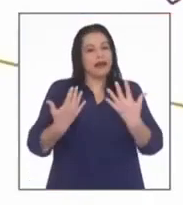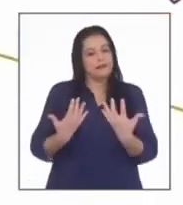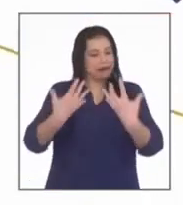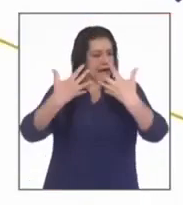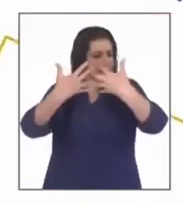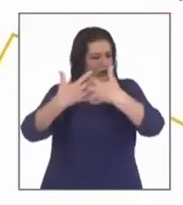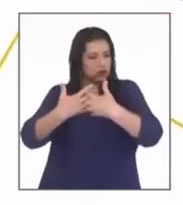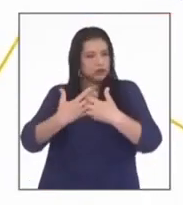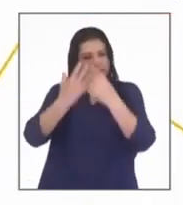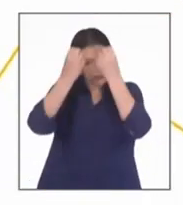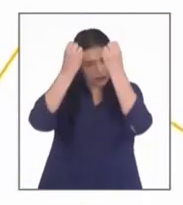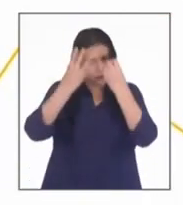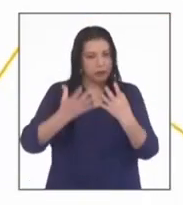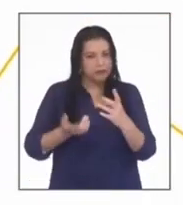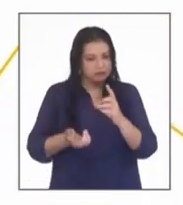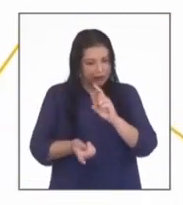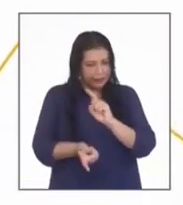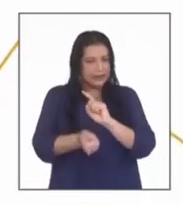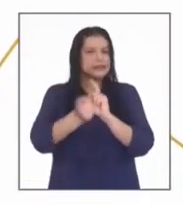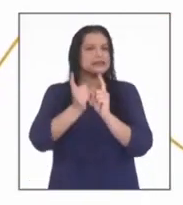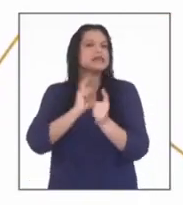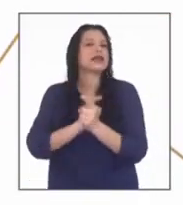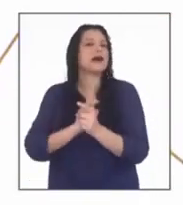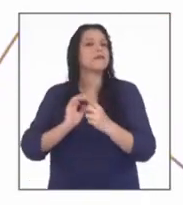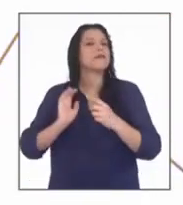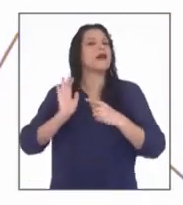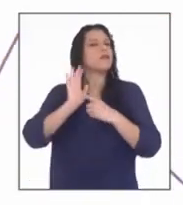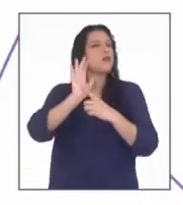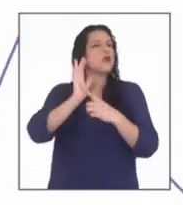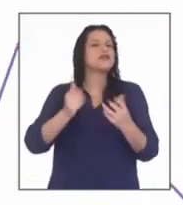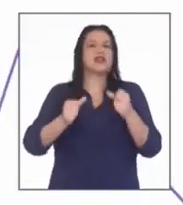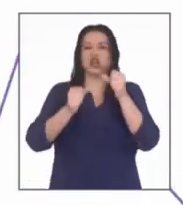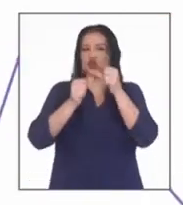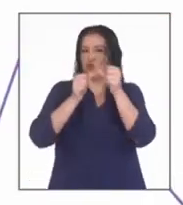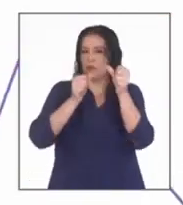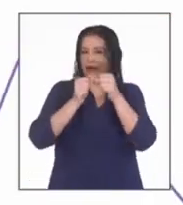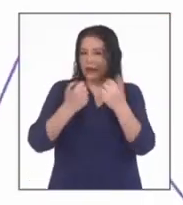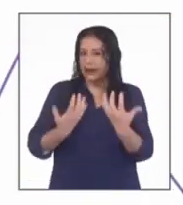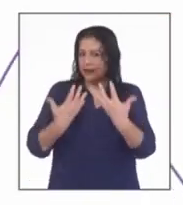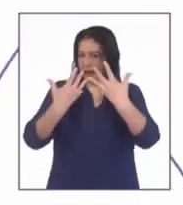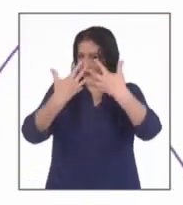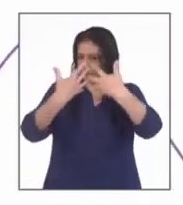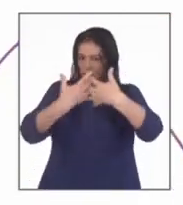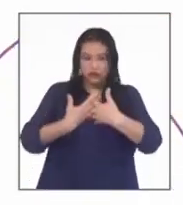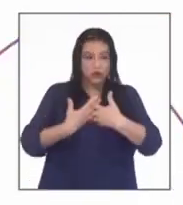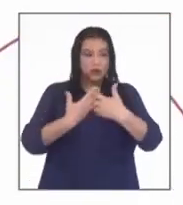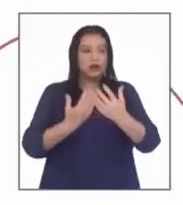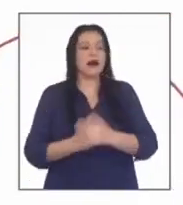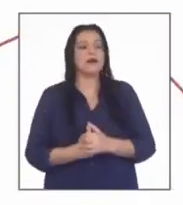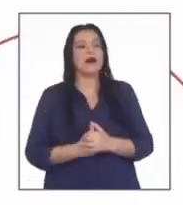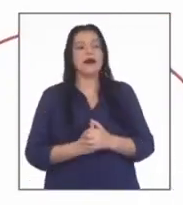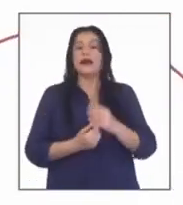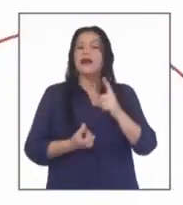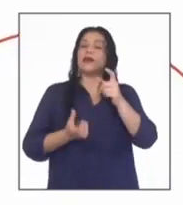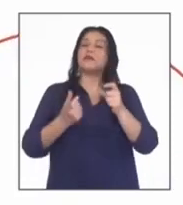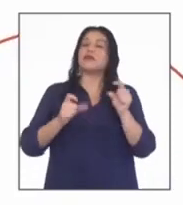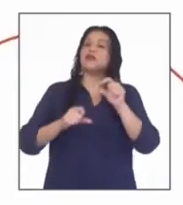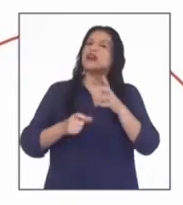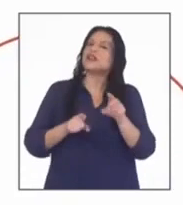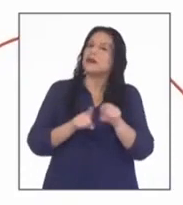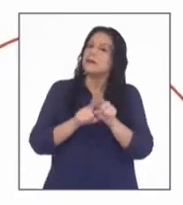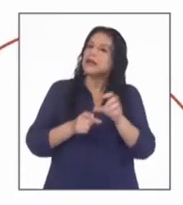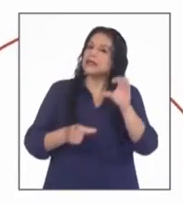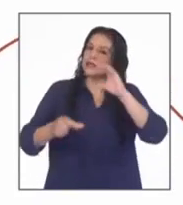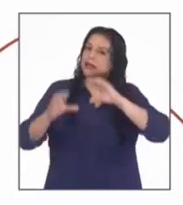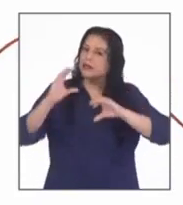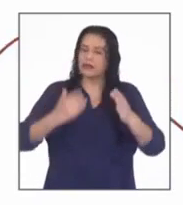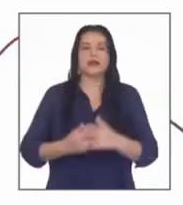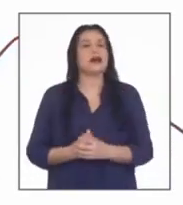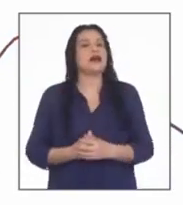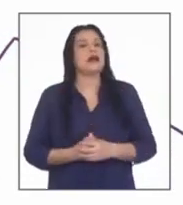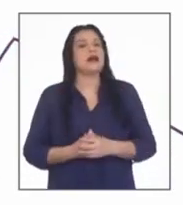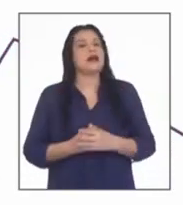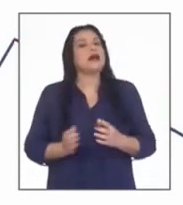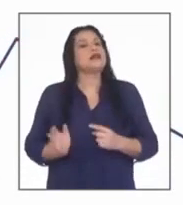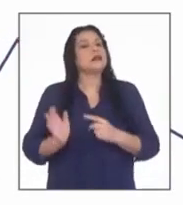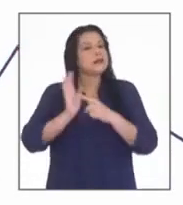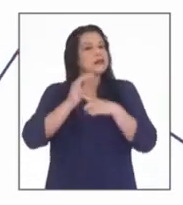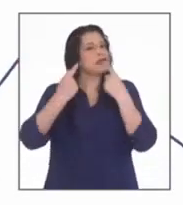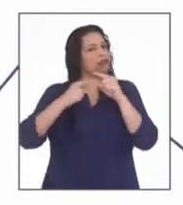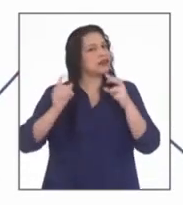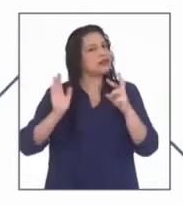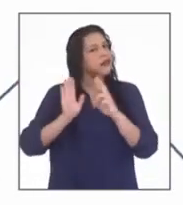relaciones entre datos y las transforman en expresiones numéricas relacionadas a las notaciones exponencial y científica. Expresa con